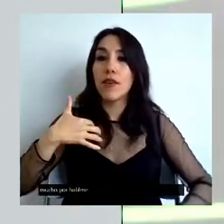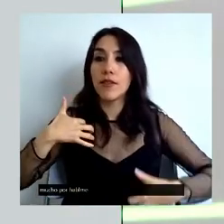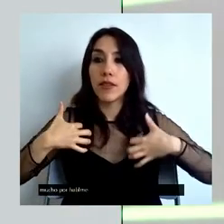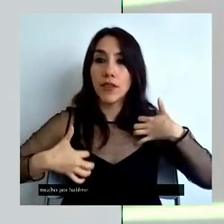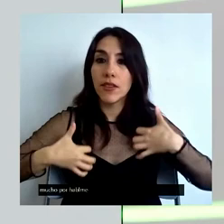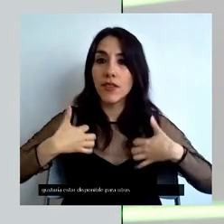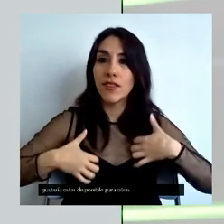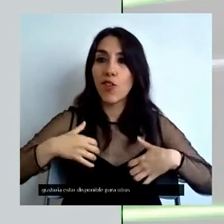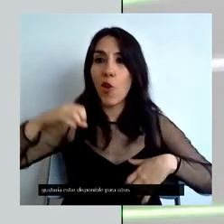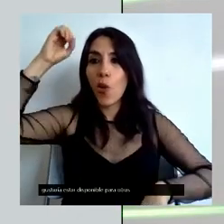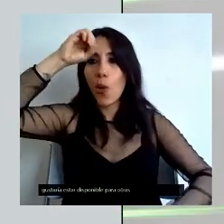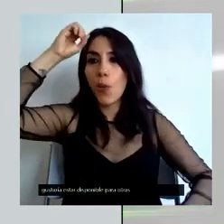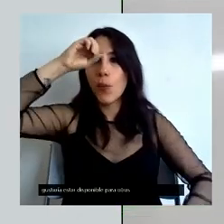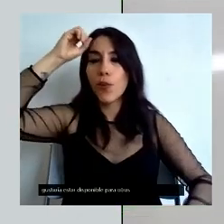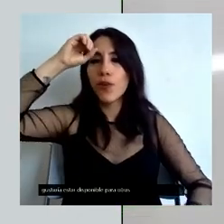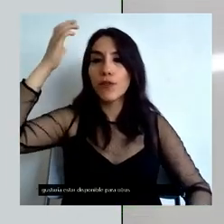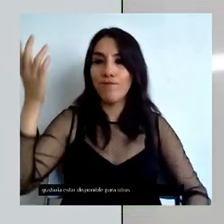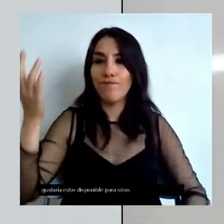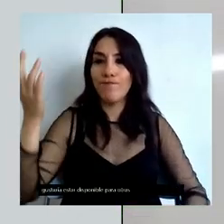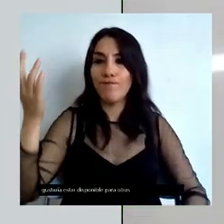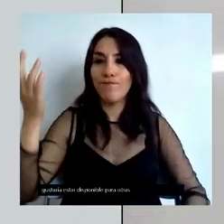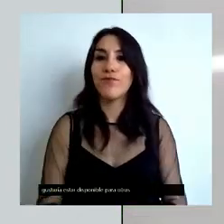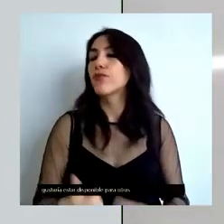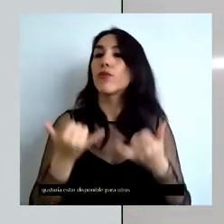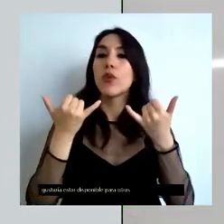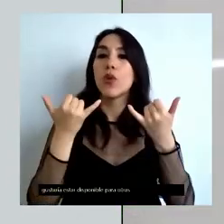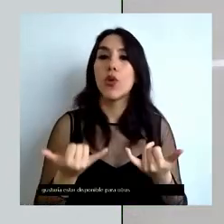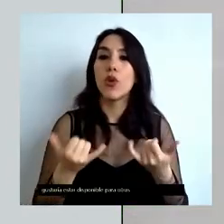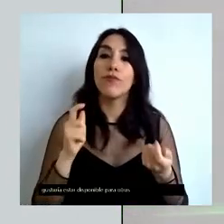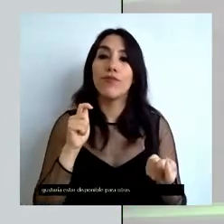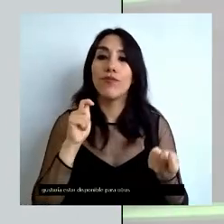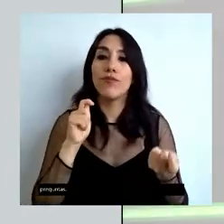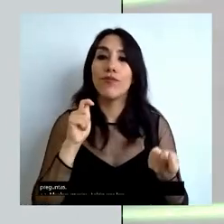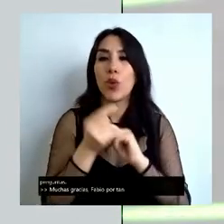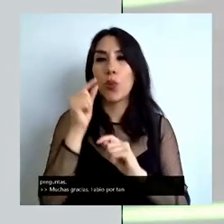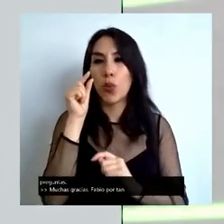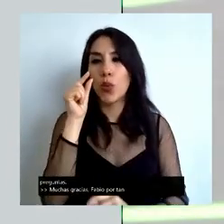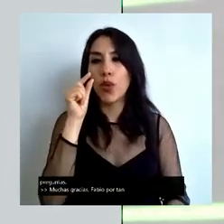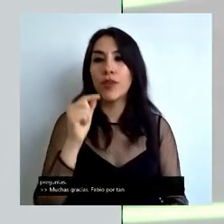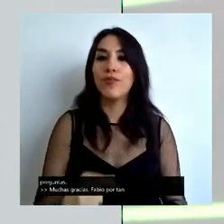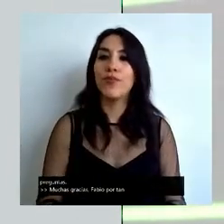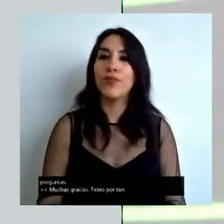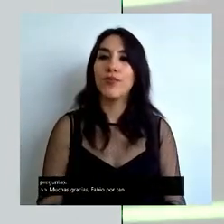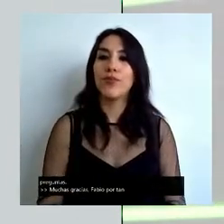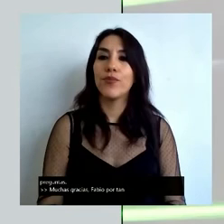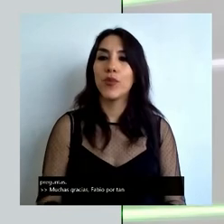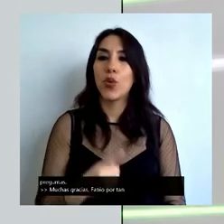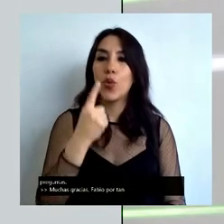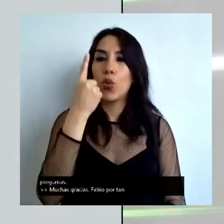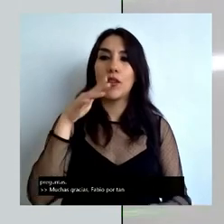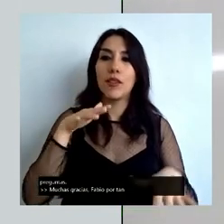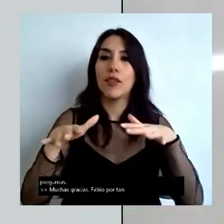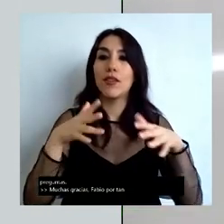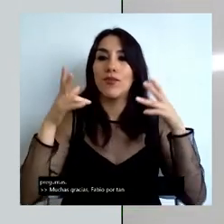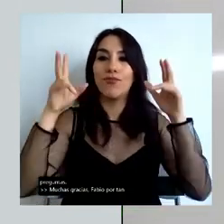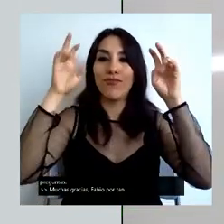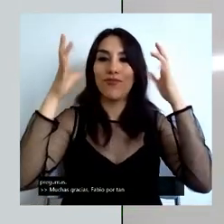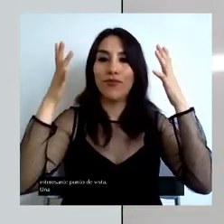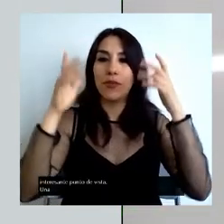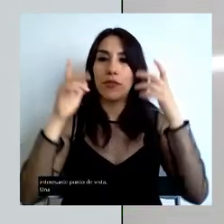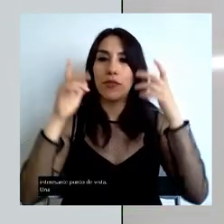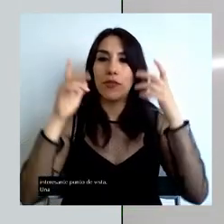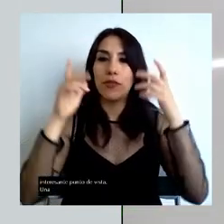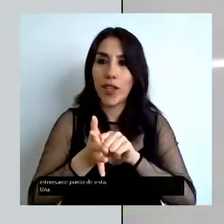Y cambiando un poco, una de las cosas que tanto la pandemia por el COVID-19 y la revolución